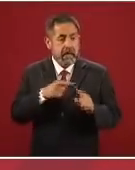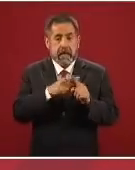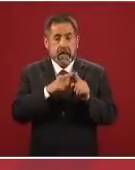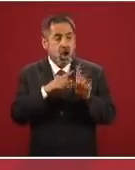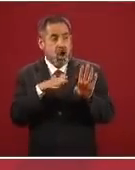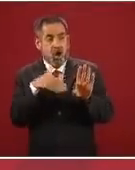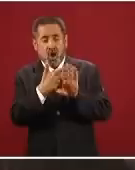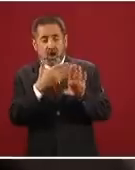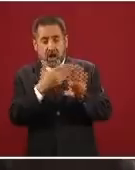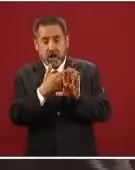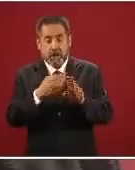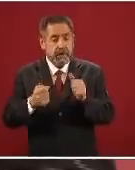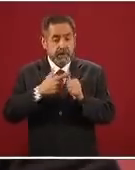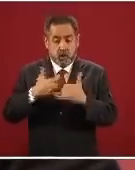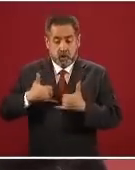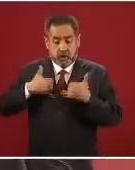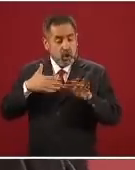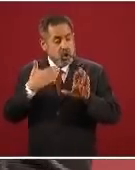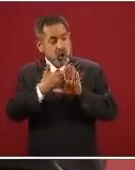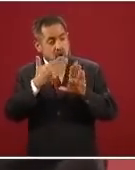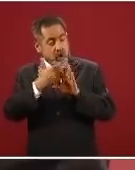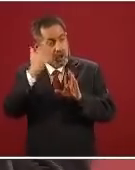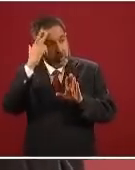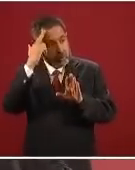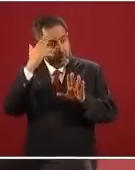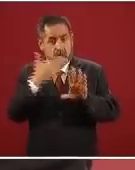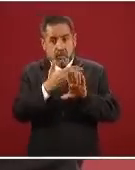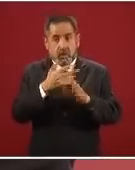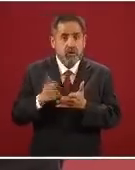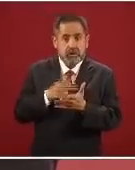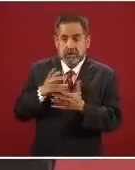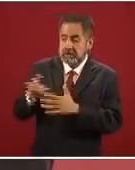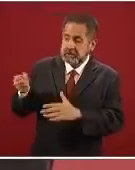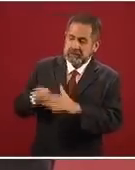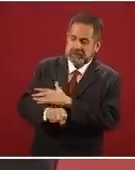antiporfirista de joven, fue a la cárcel varias veces